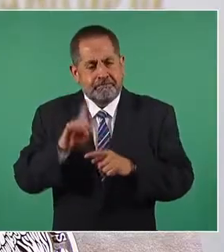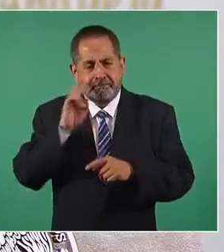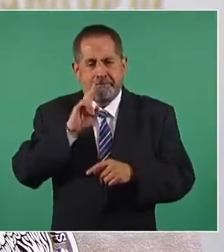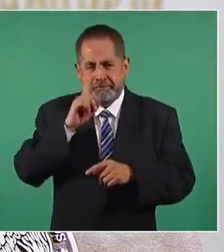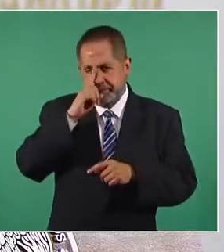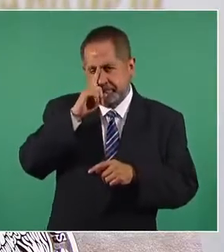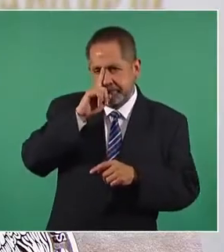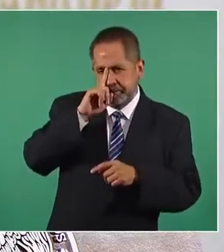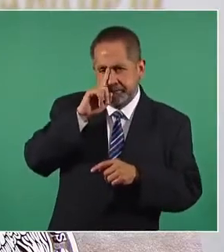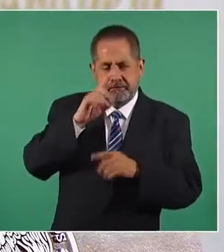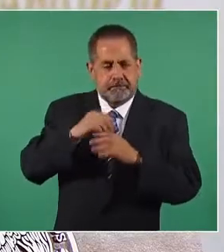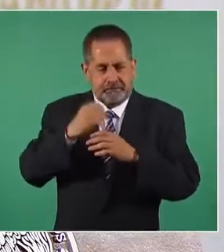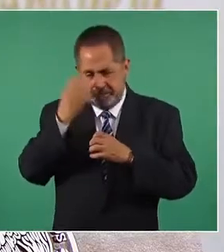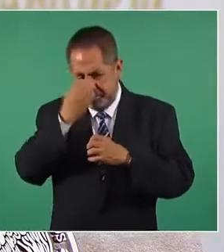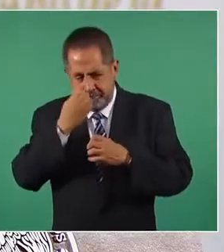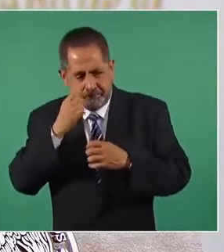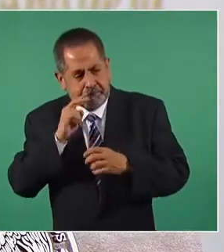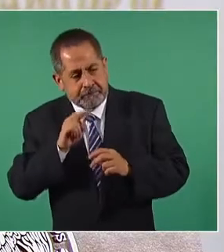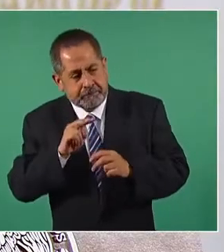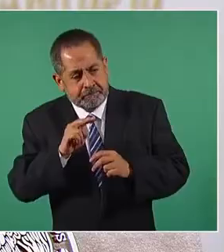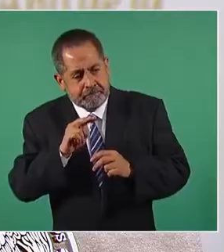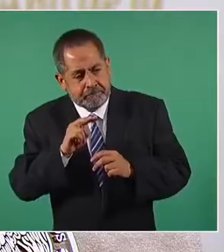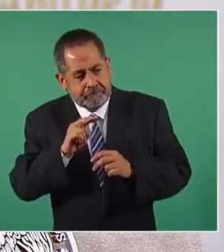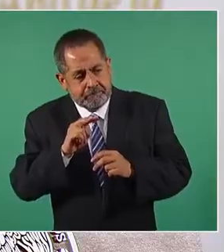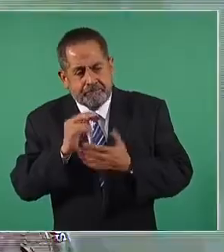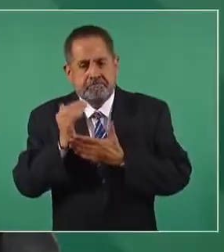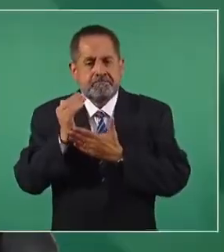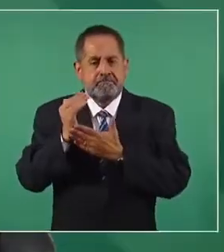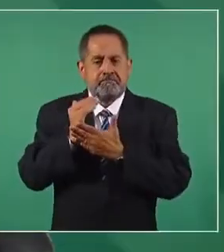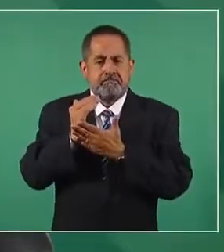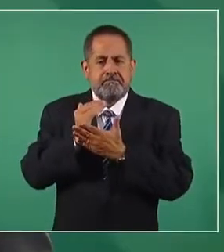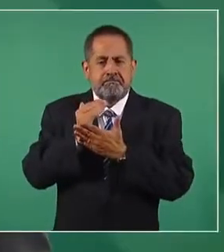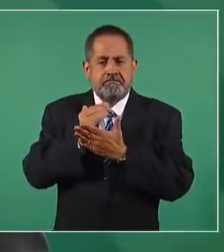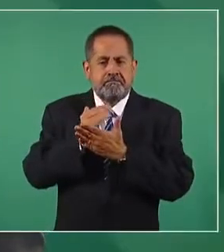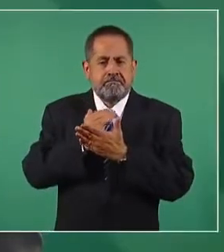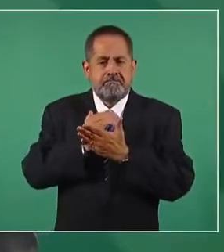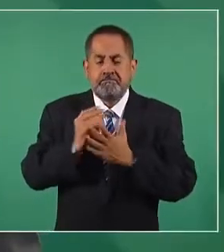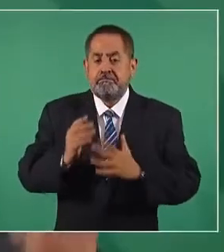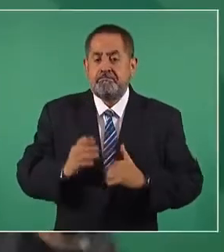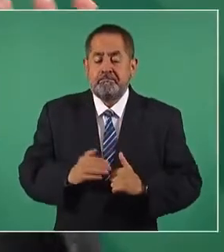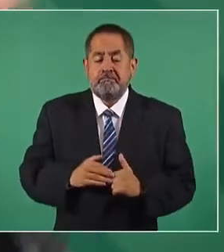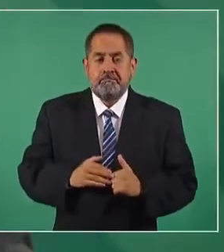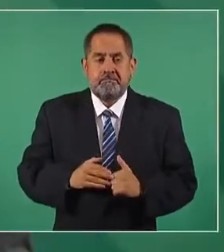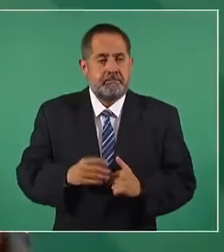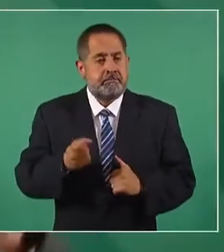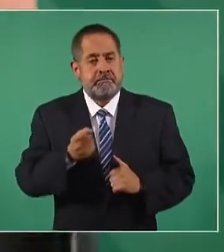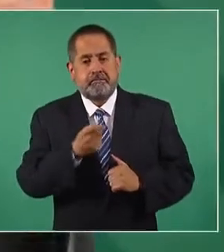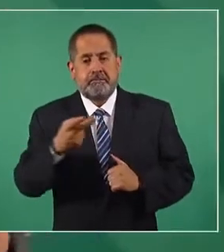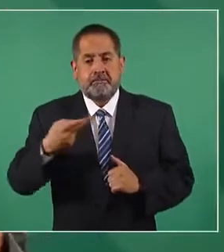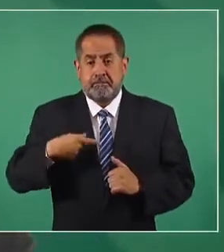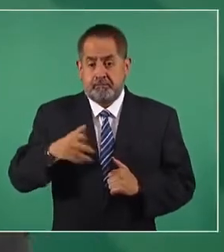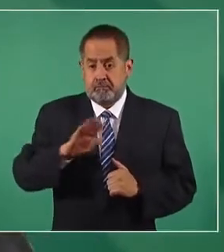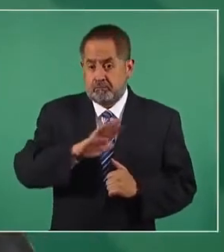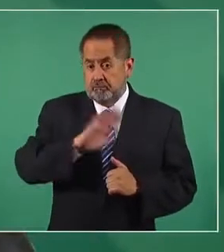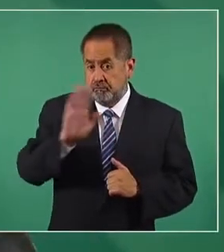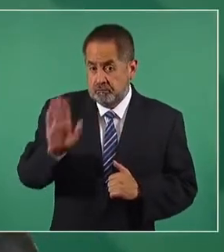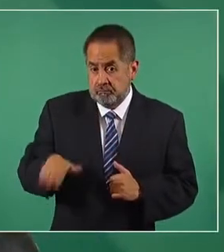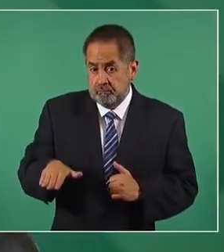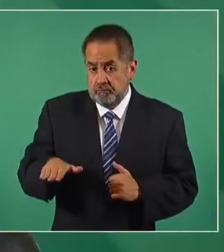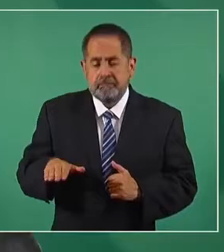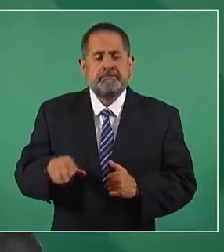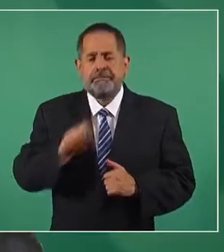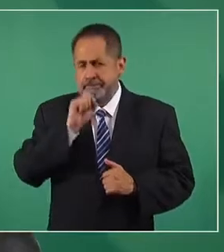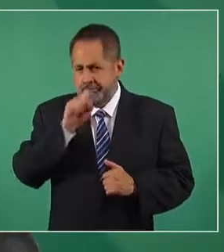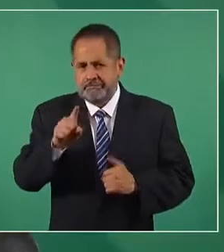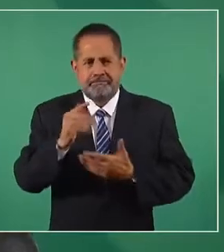prueba, también empiezan a reducirse. Y la mortalidad también empieza a mostrar signos de